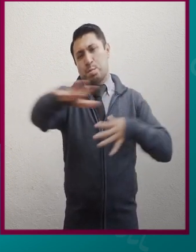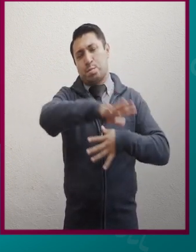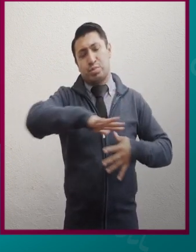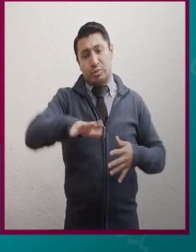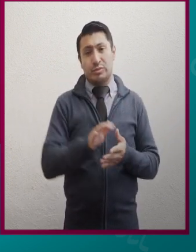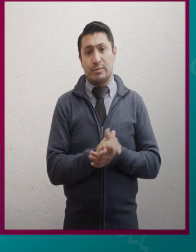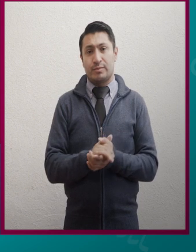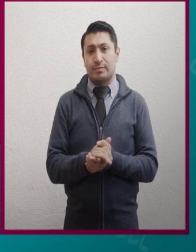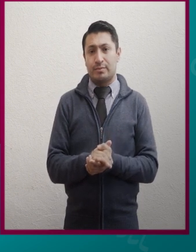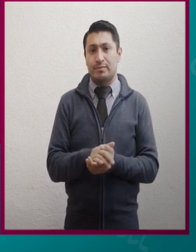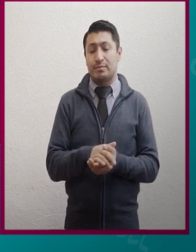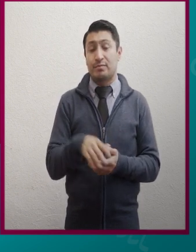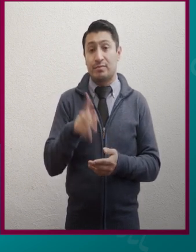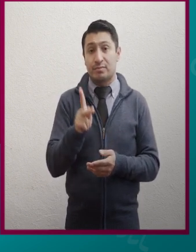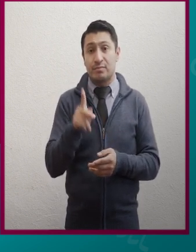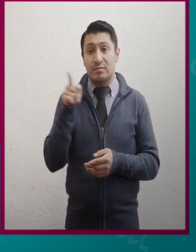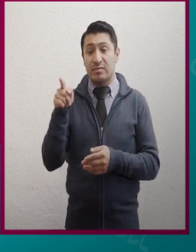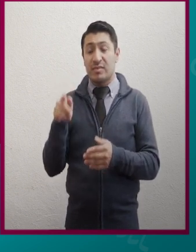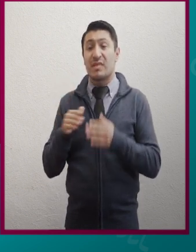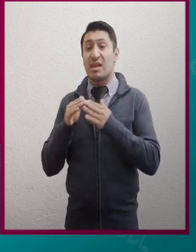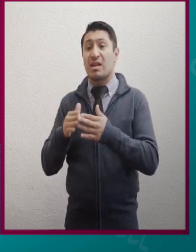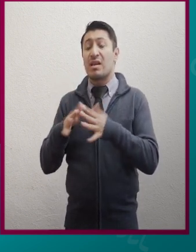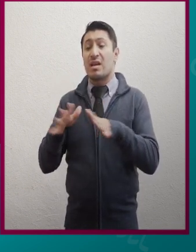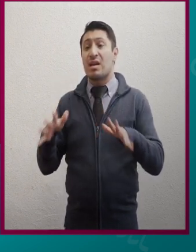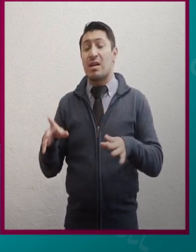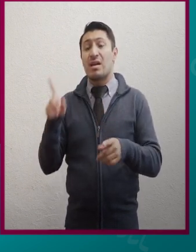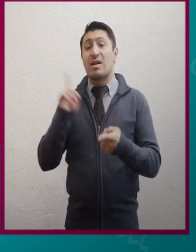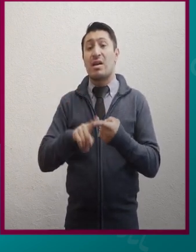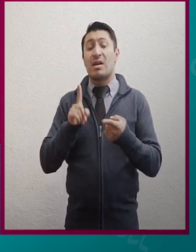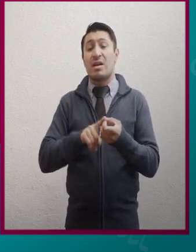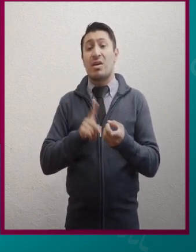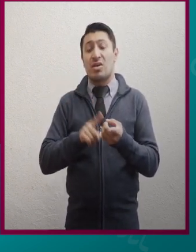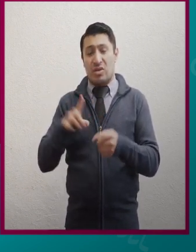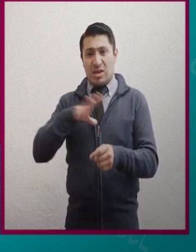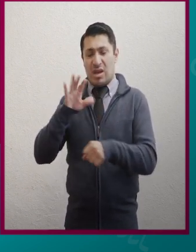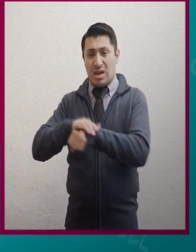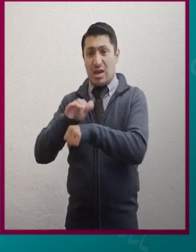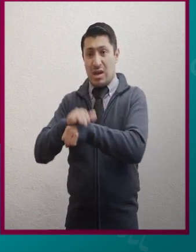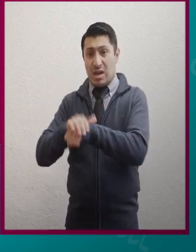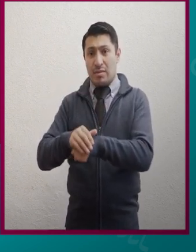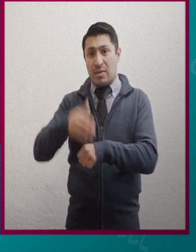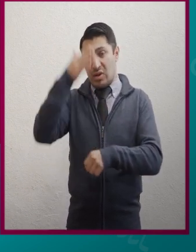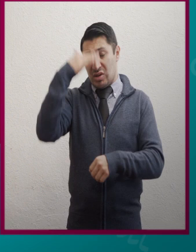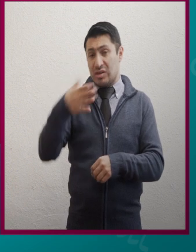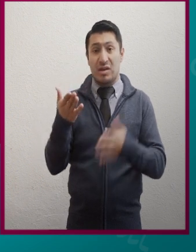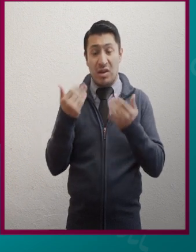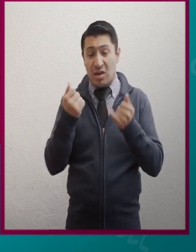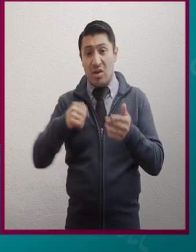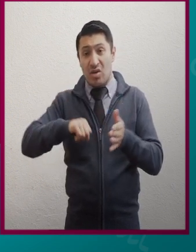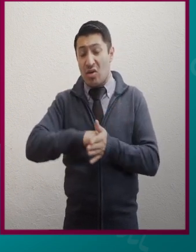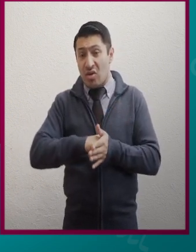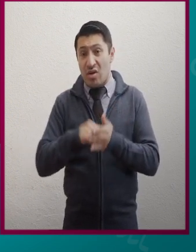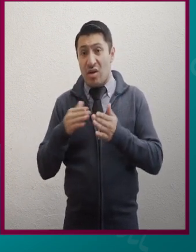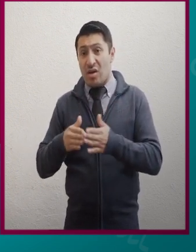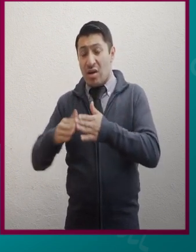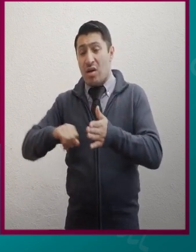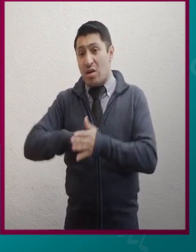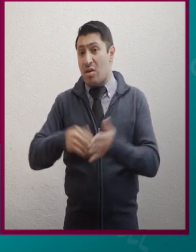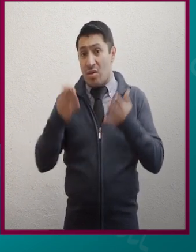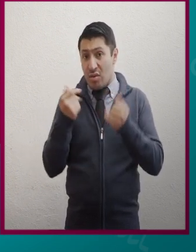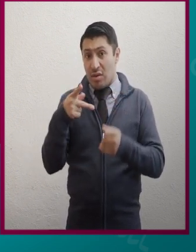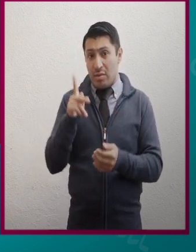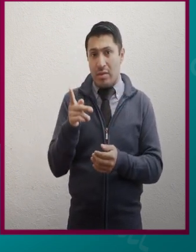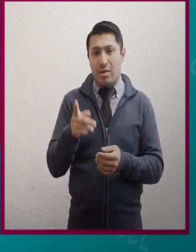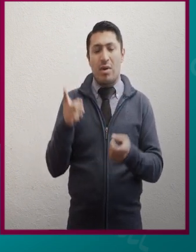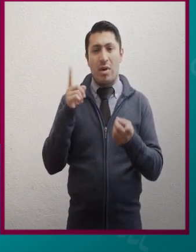puerto dónde lo pongo? Si con el lío que tengo yo en el puerto ahí, es que no hay dónde ponerlo. Ese es el problema. El problema es que hay tanto dentro del puerto que es que ya no